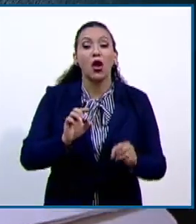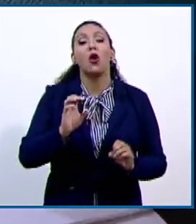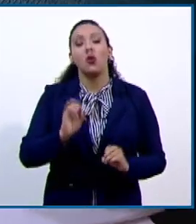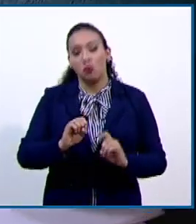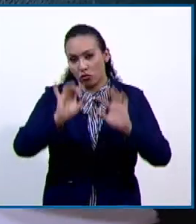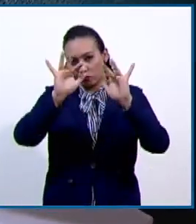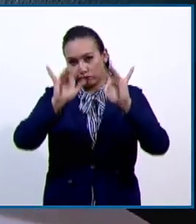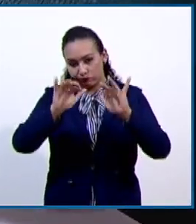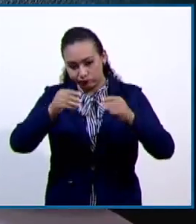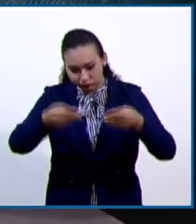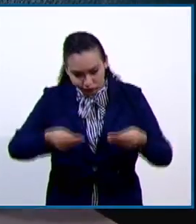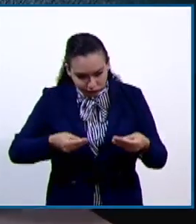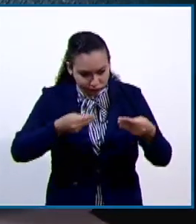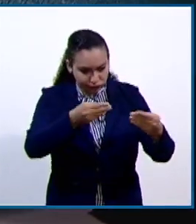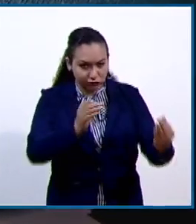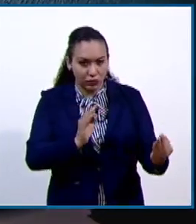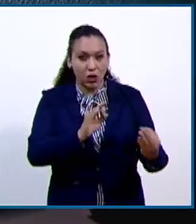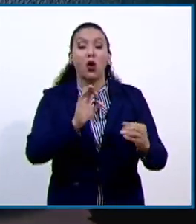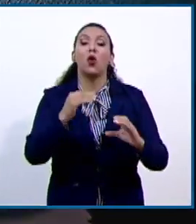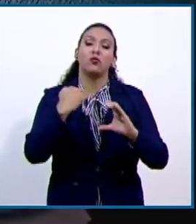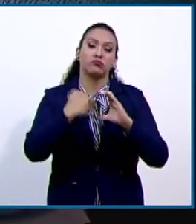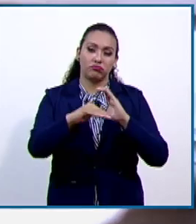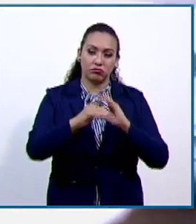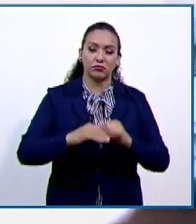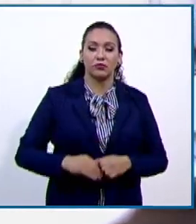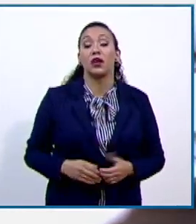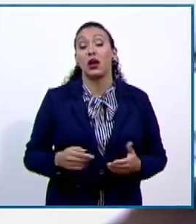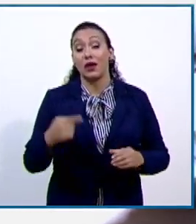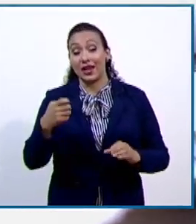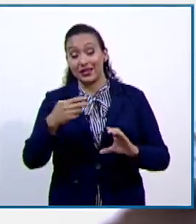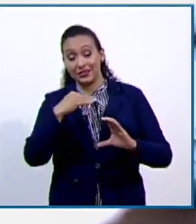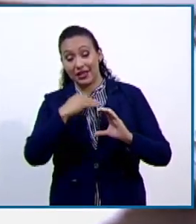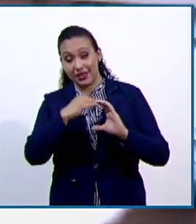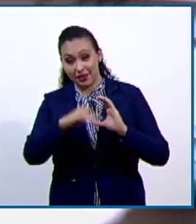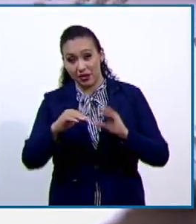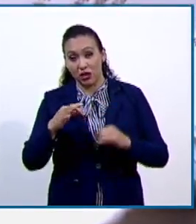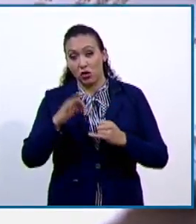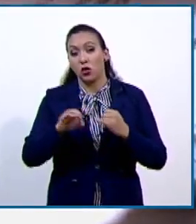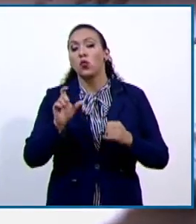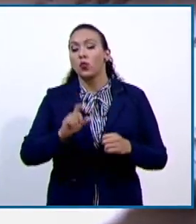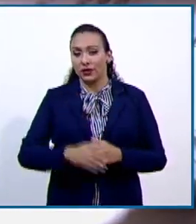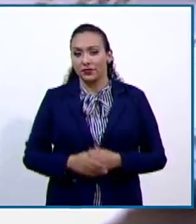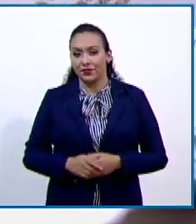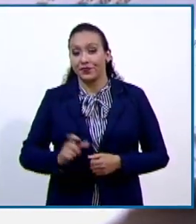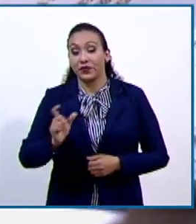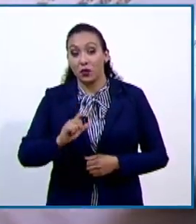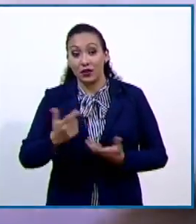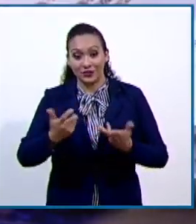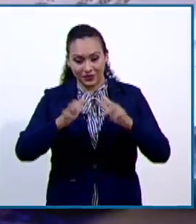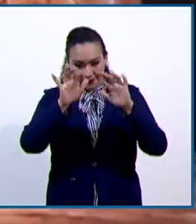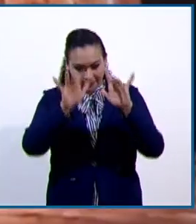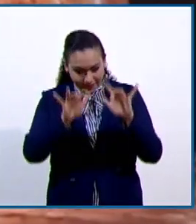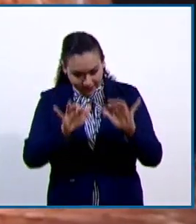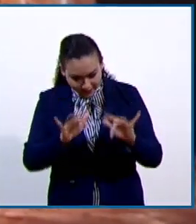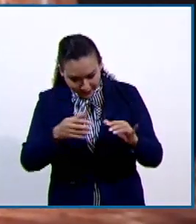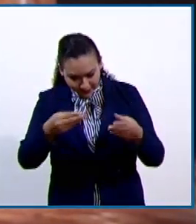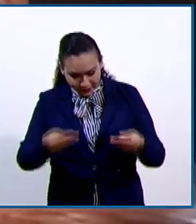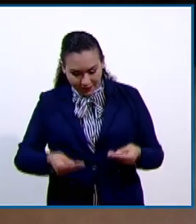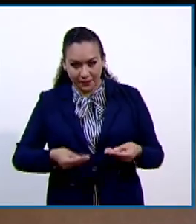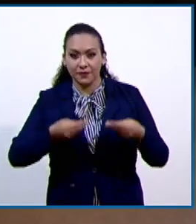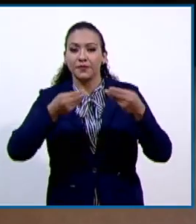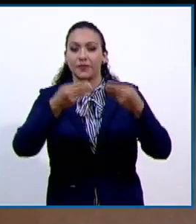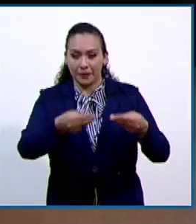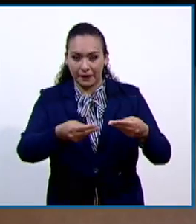lista y vía electrónica. En este último caso, surte efectos el día en que se genera la constancia del momento en que se